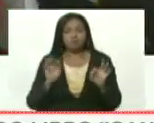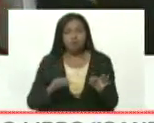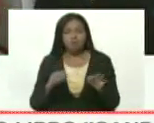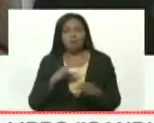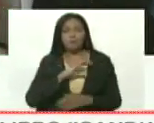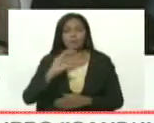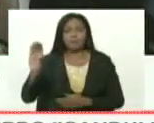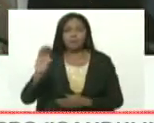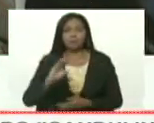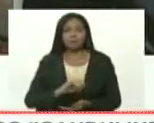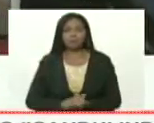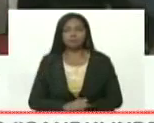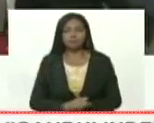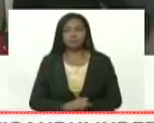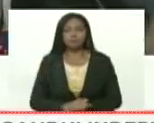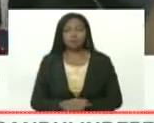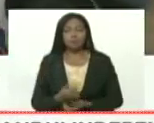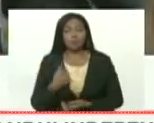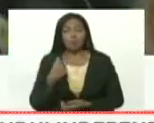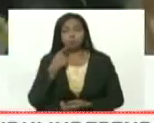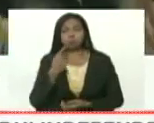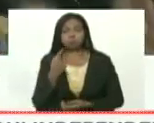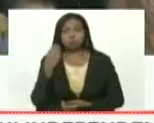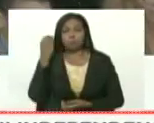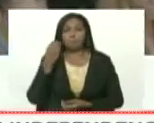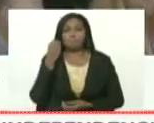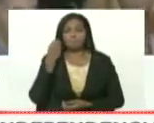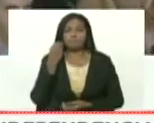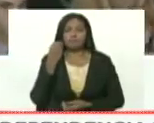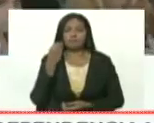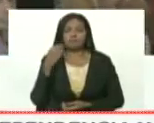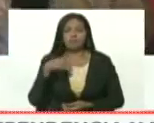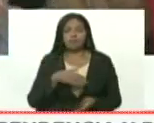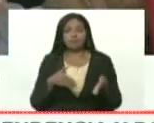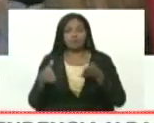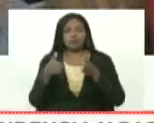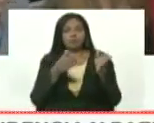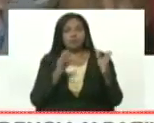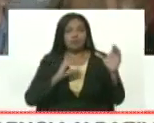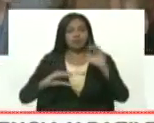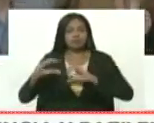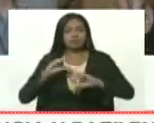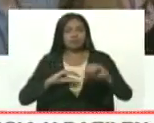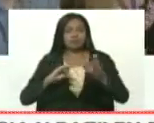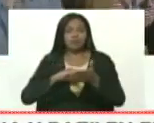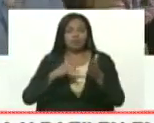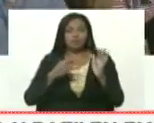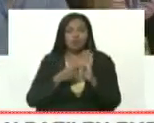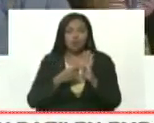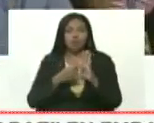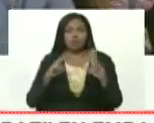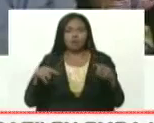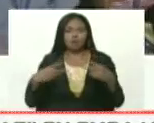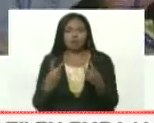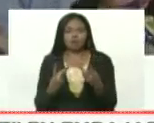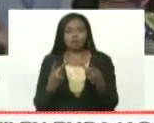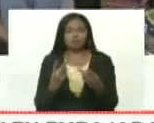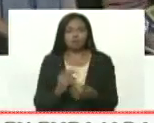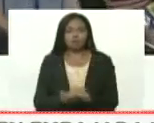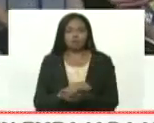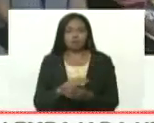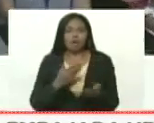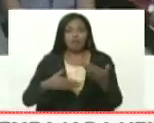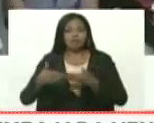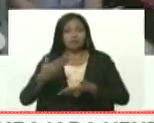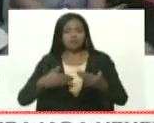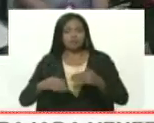país. Uno dice, este es el camino, la ciencia, la tecnología y la innovación al